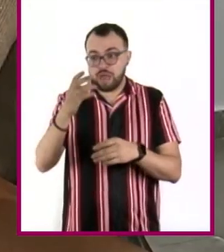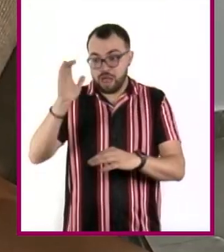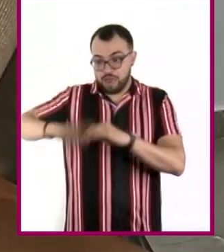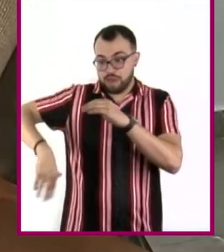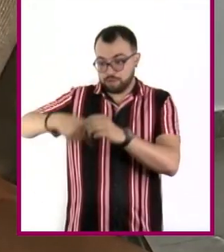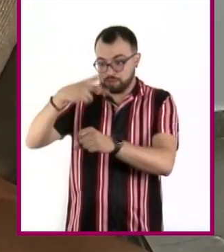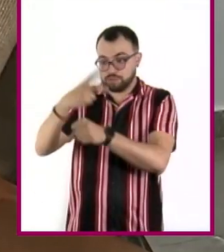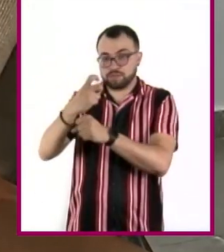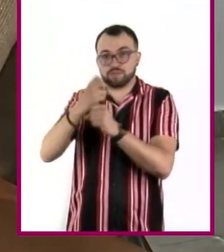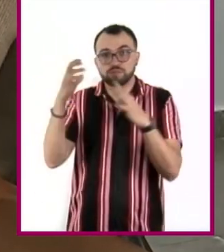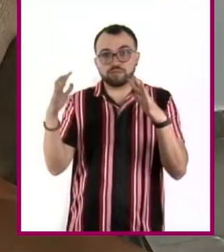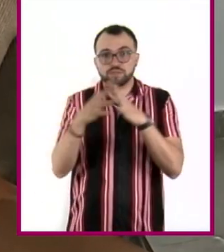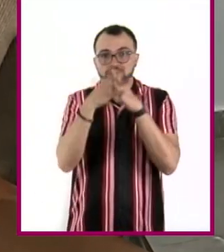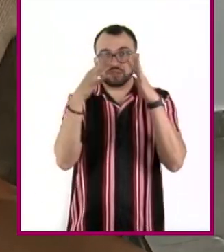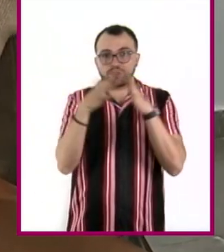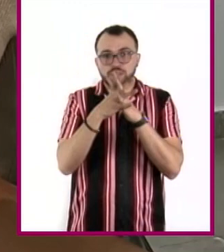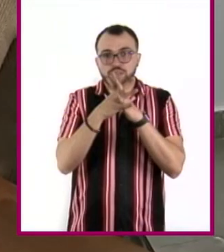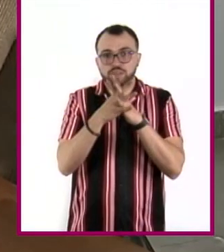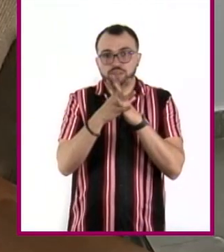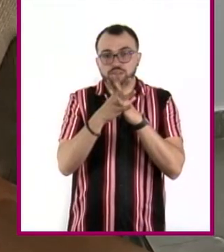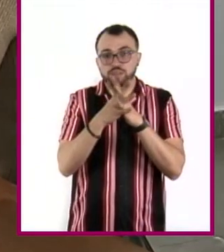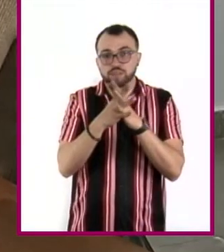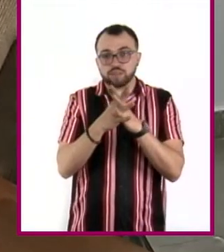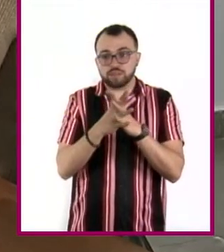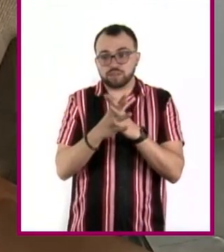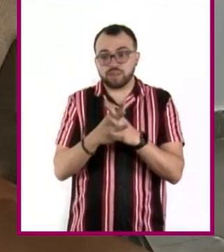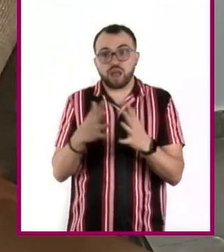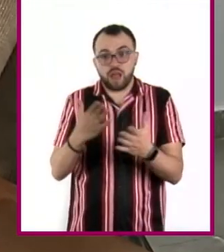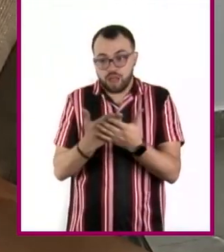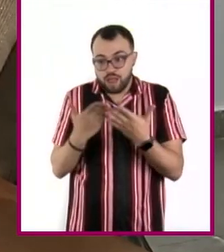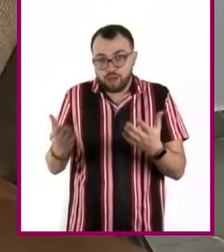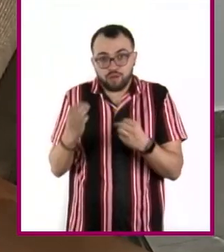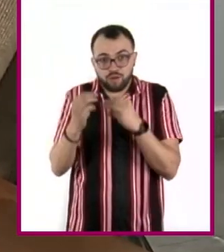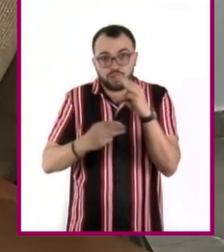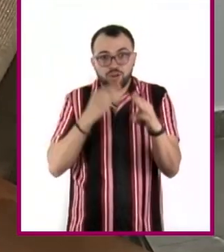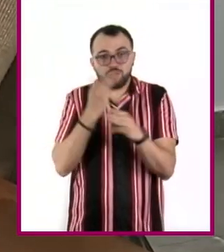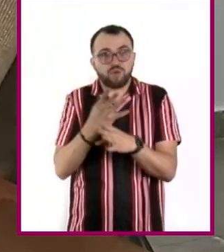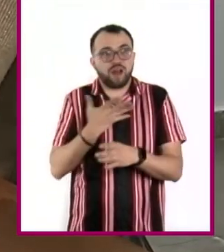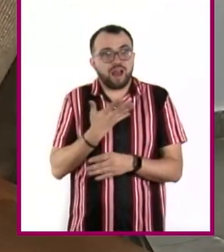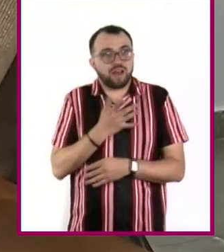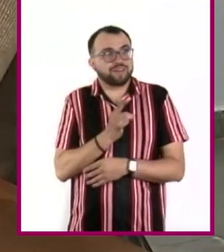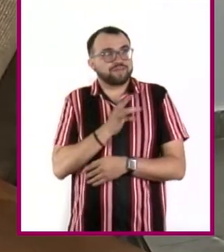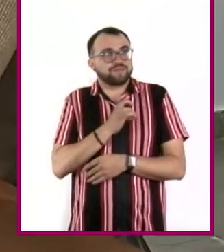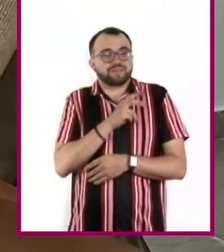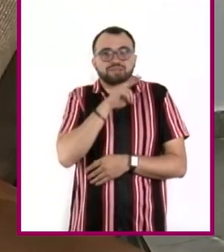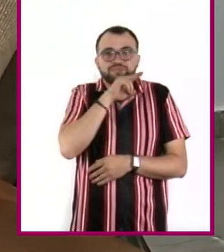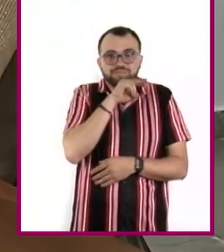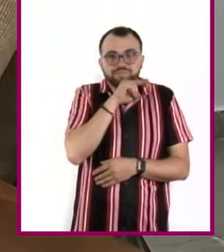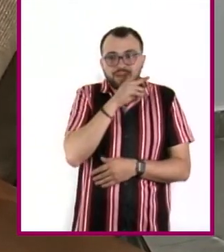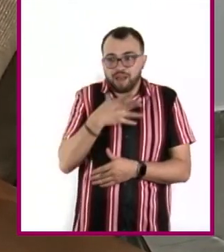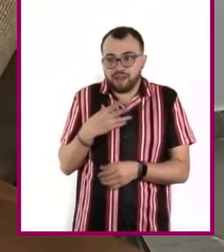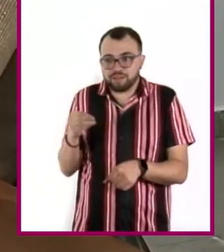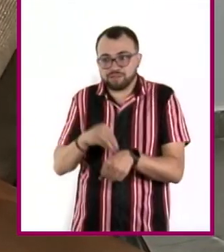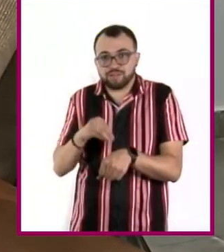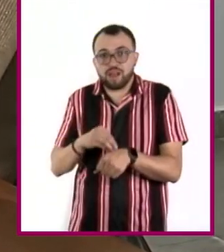Mundial, el mundo se encuentre en tal estado de tensión y que ahora se mantenga y se haya incrementado la industria